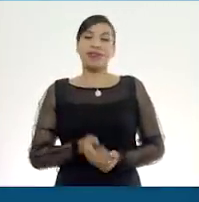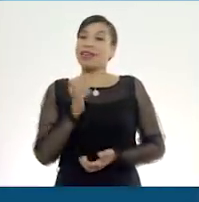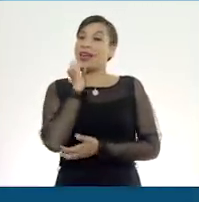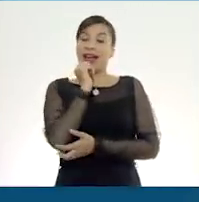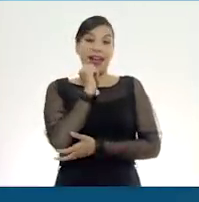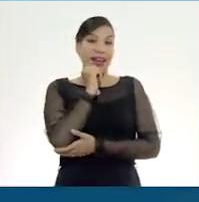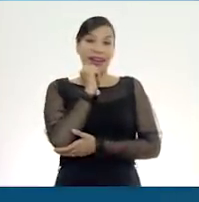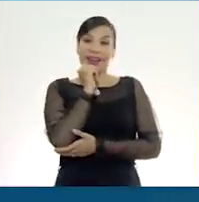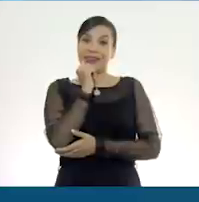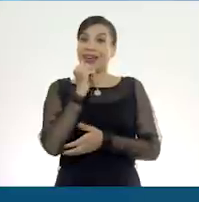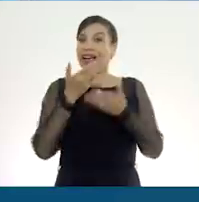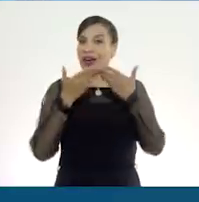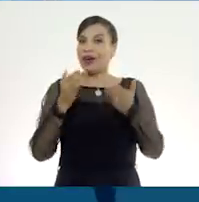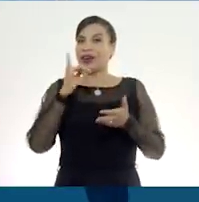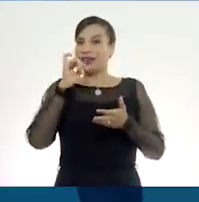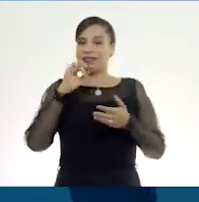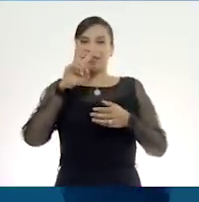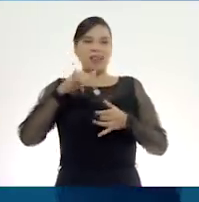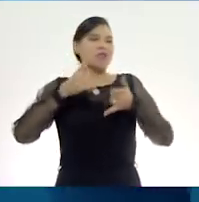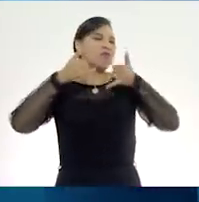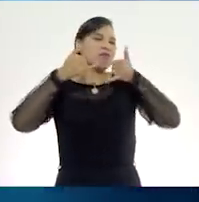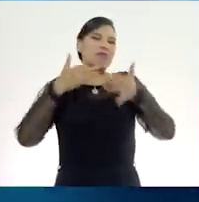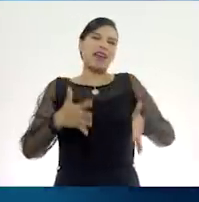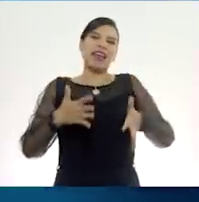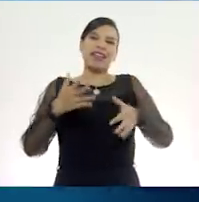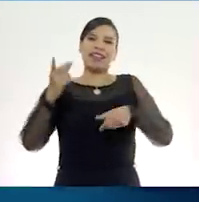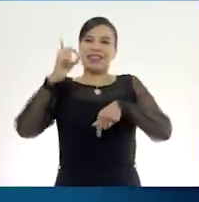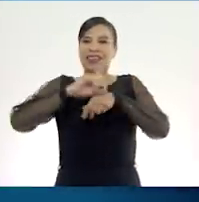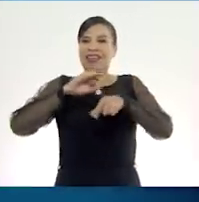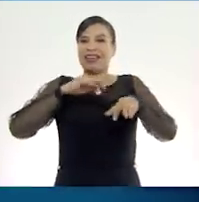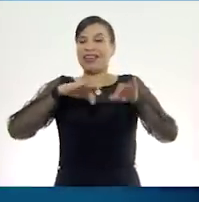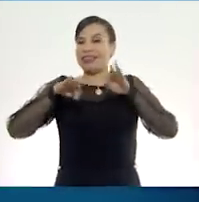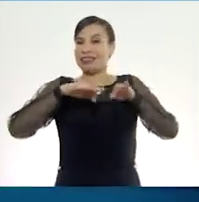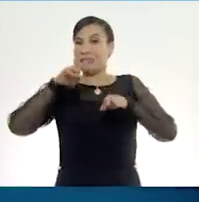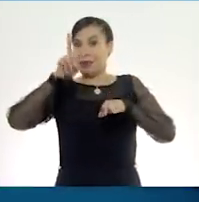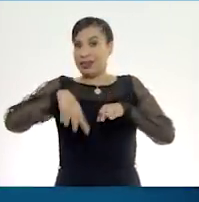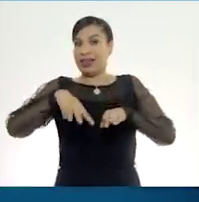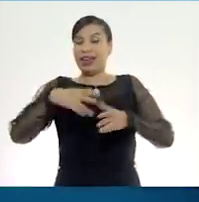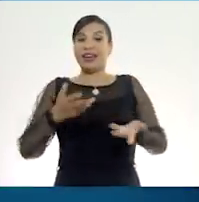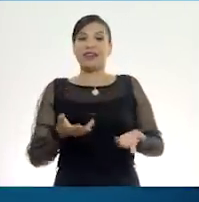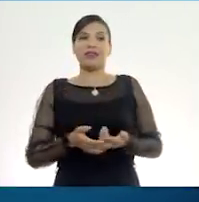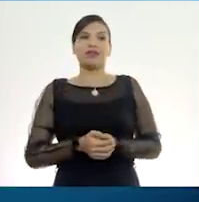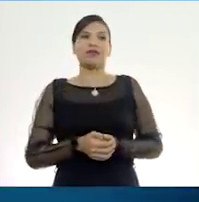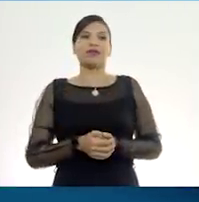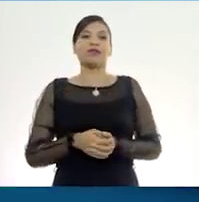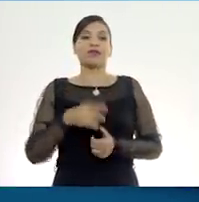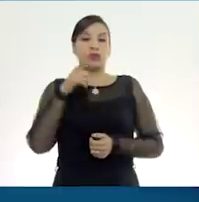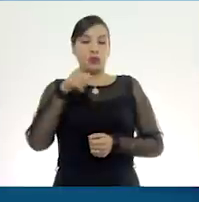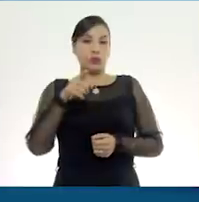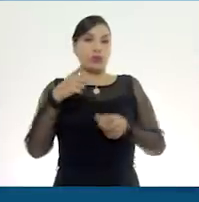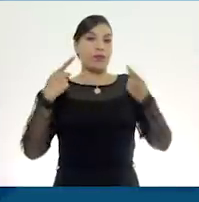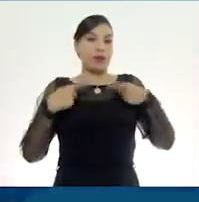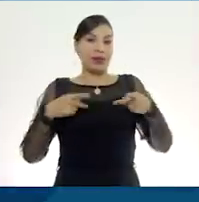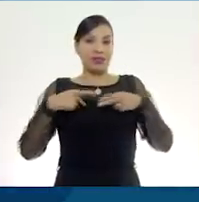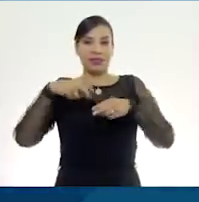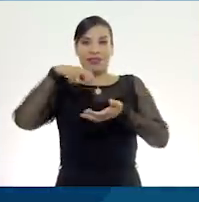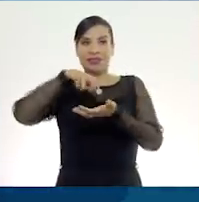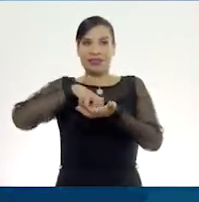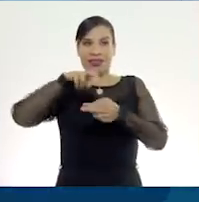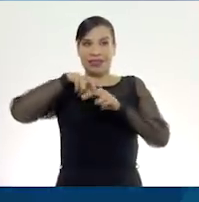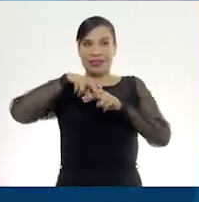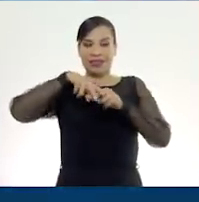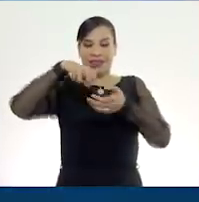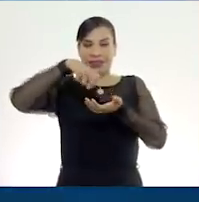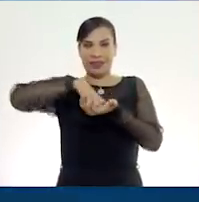Ay, ahora sí estuvo muy pesado el día, ¿verdad? Tú eres la persona que está sentada,